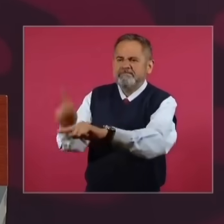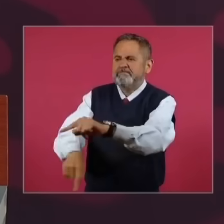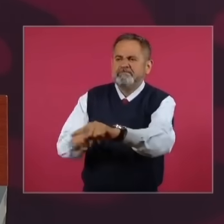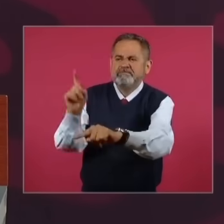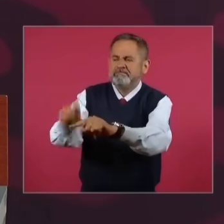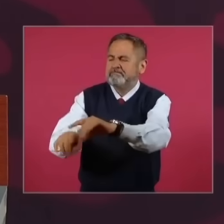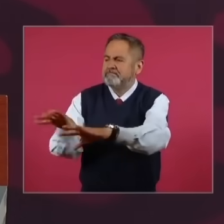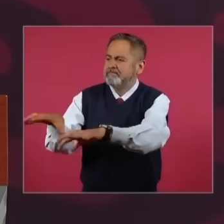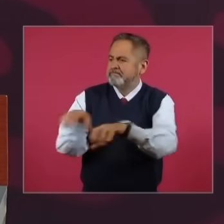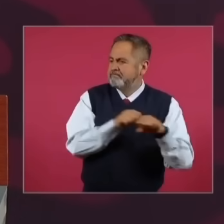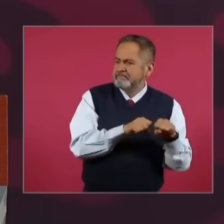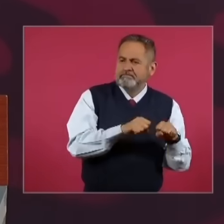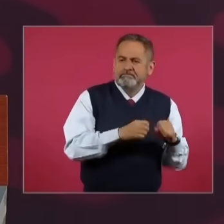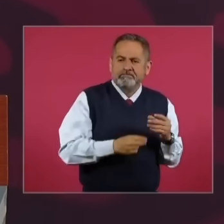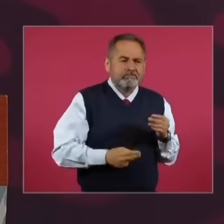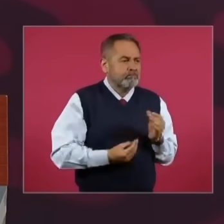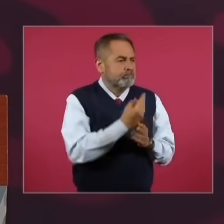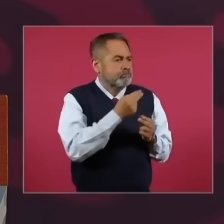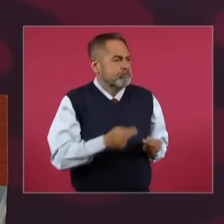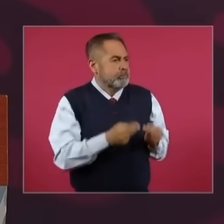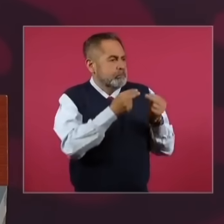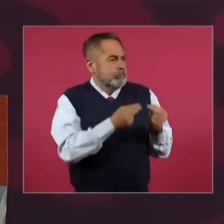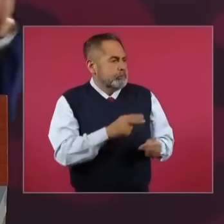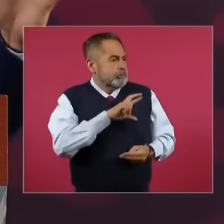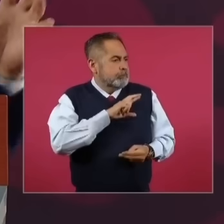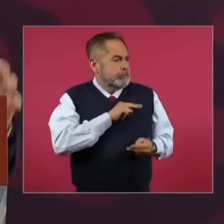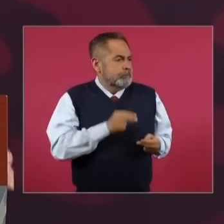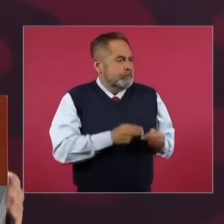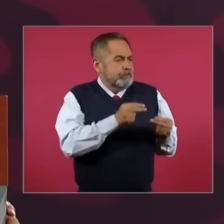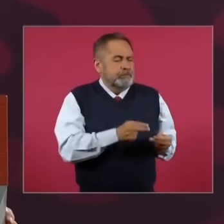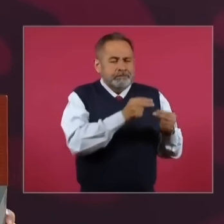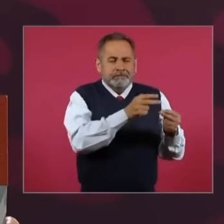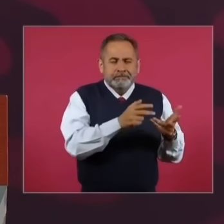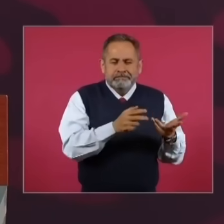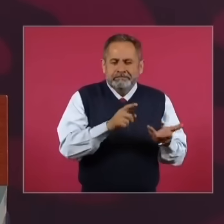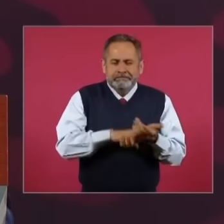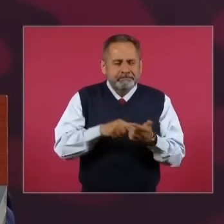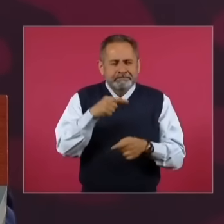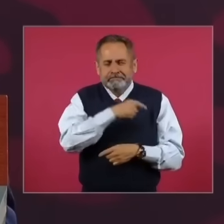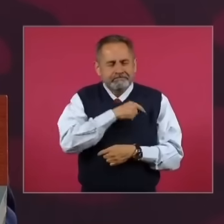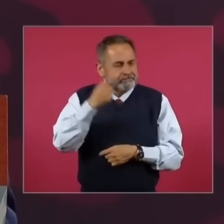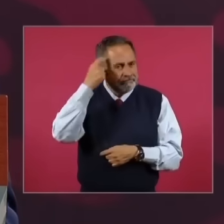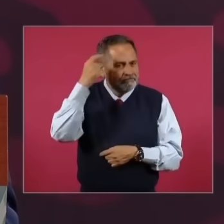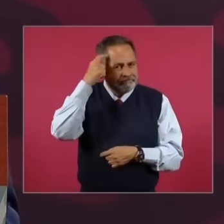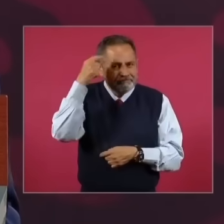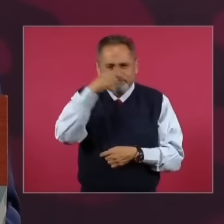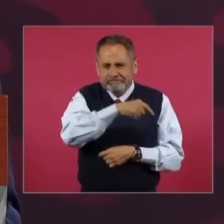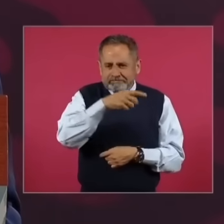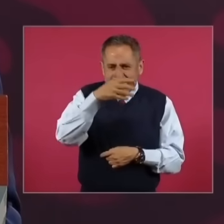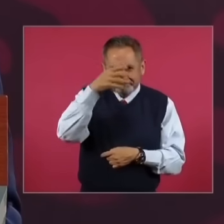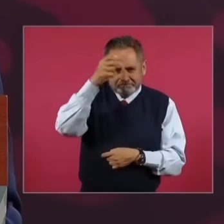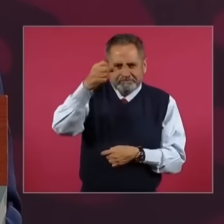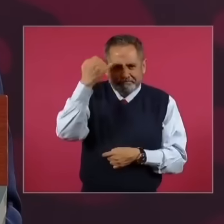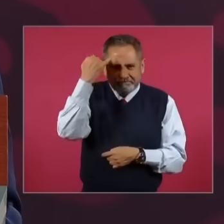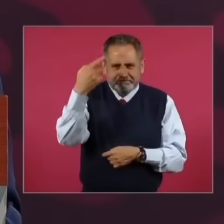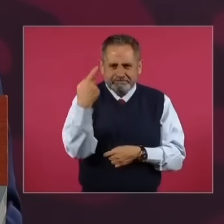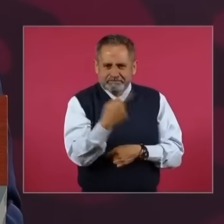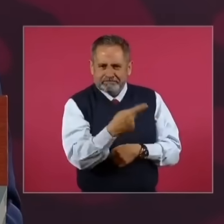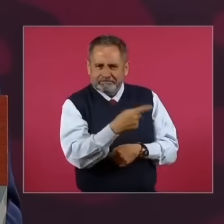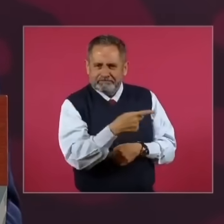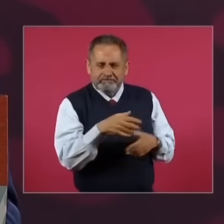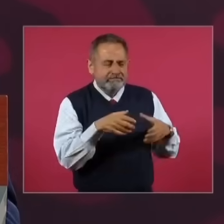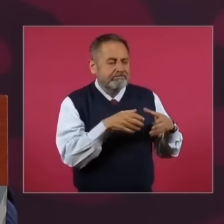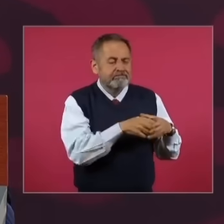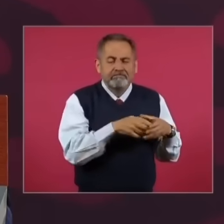voltees a ver hay focos rojos, y sin embargo, ves la encuesta del Universal, 73% de aprobación. ¿Cómo